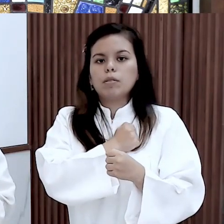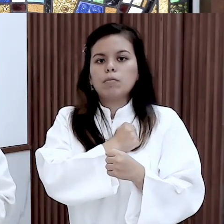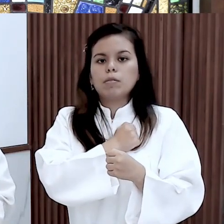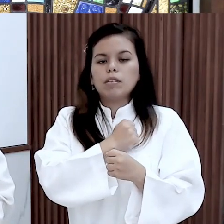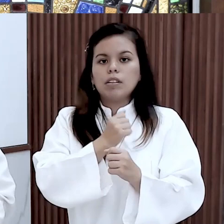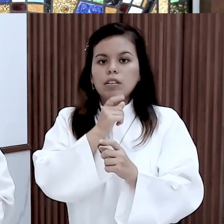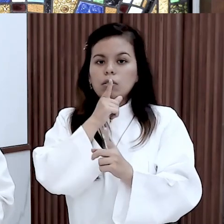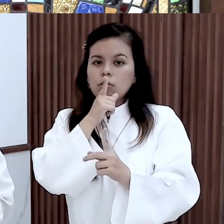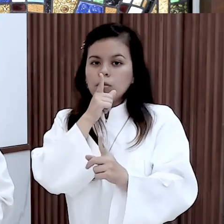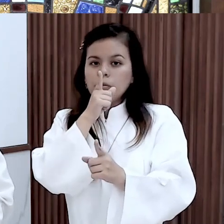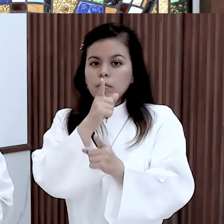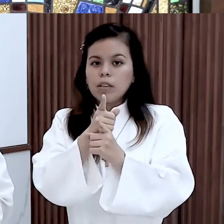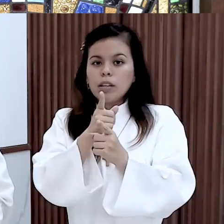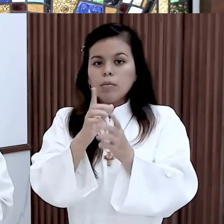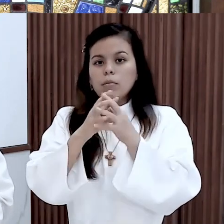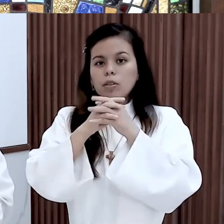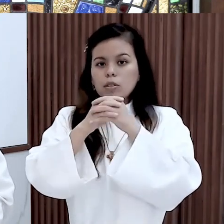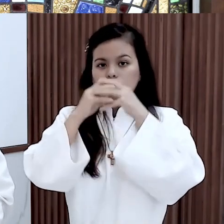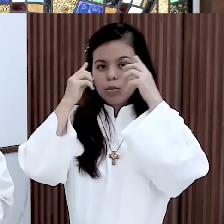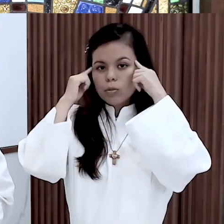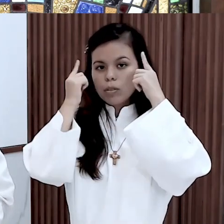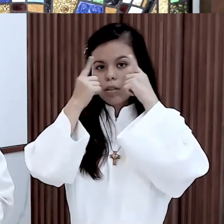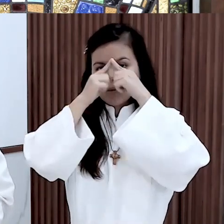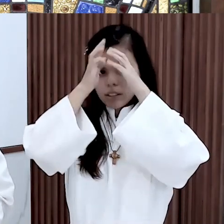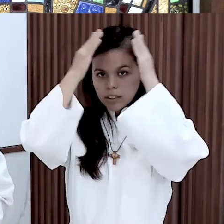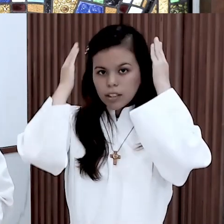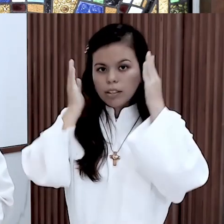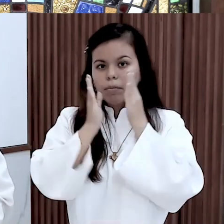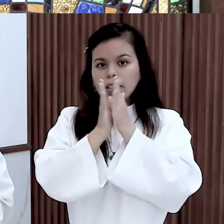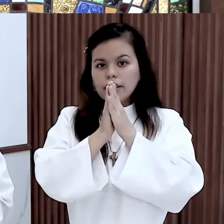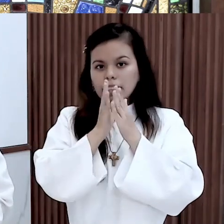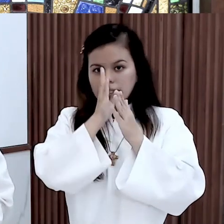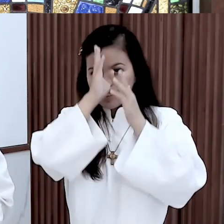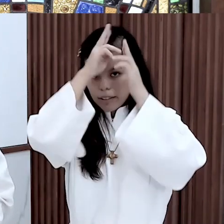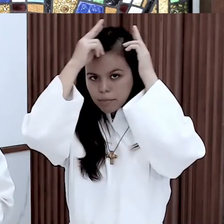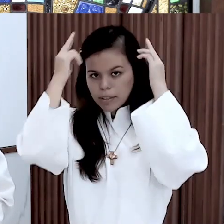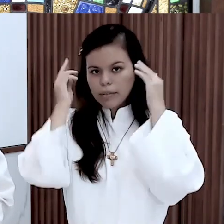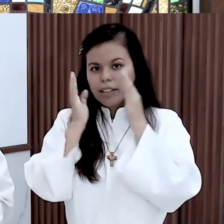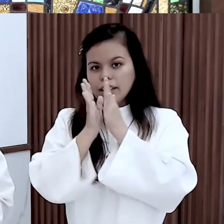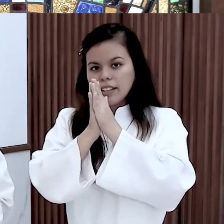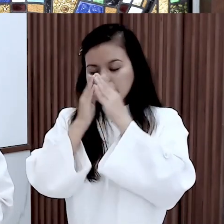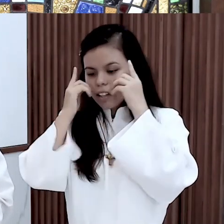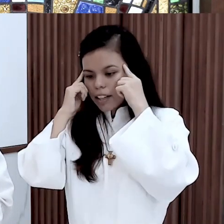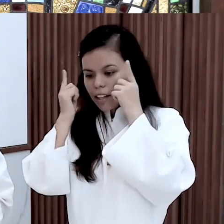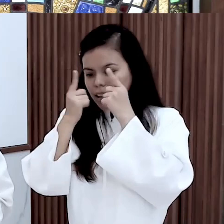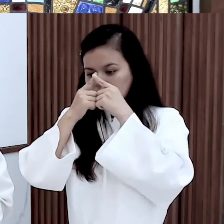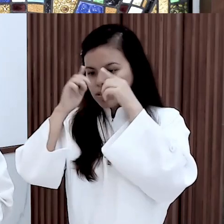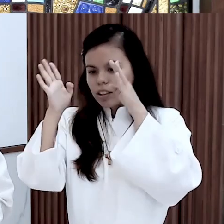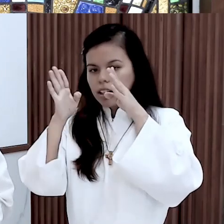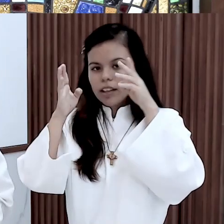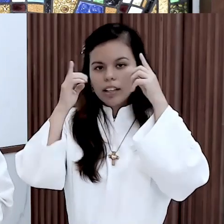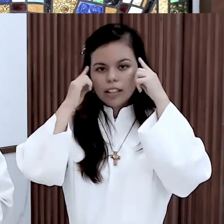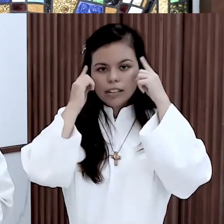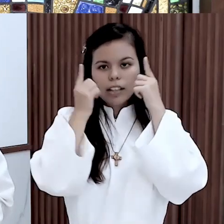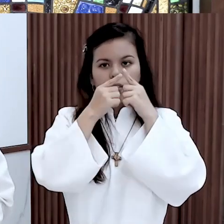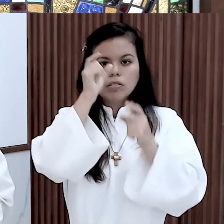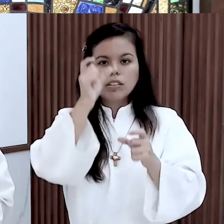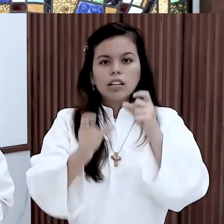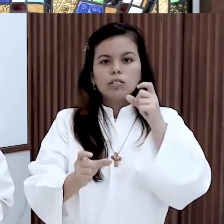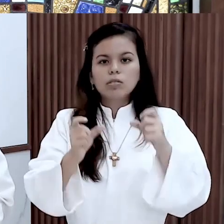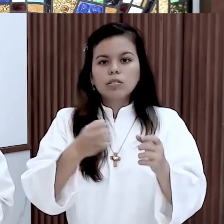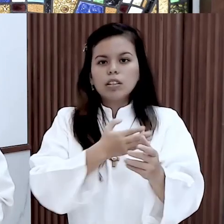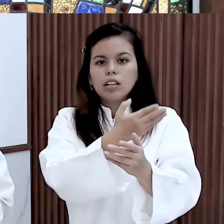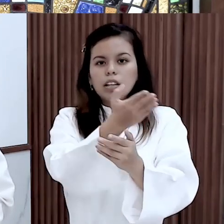Por mi culpa, por mi gran culpa. Por eso ruego a Santa María, siempre Virgen, a los ángeles, a